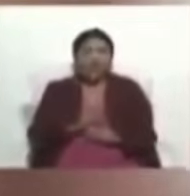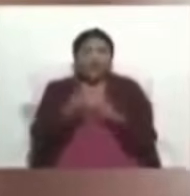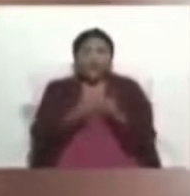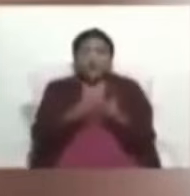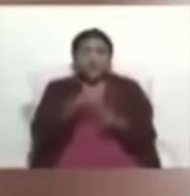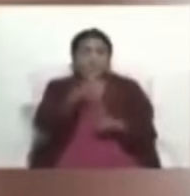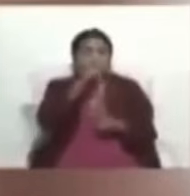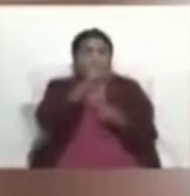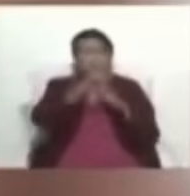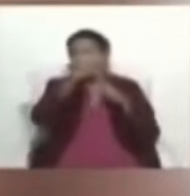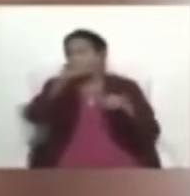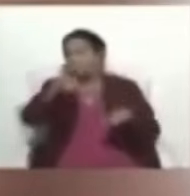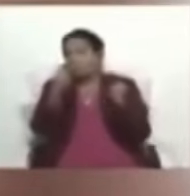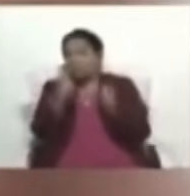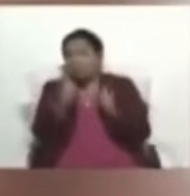el desprecio